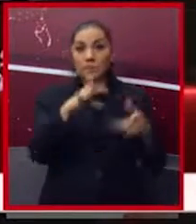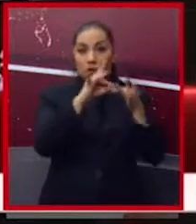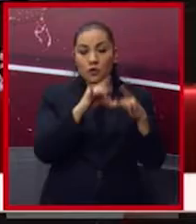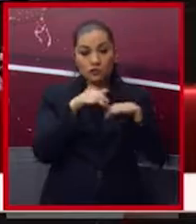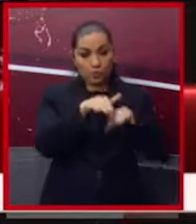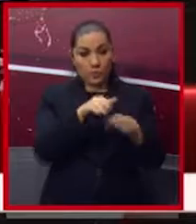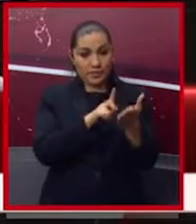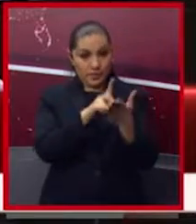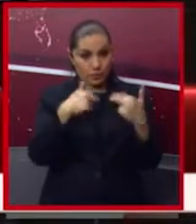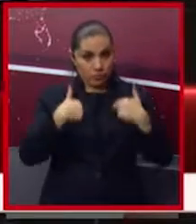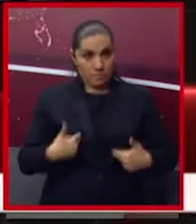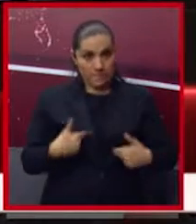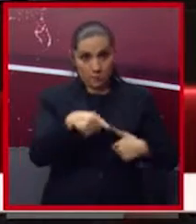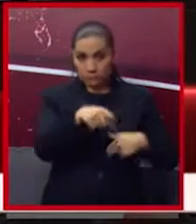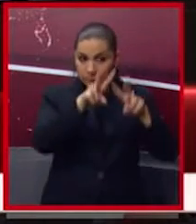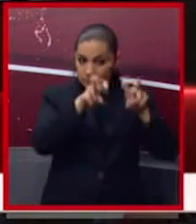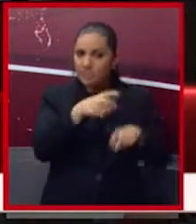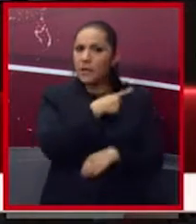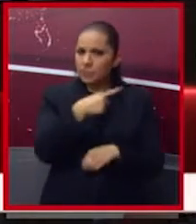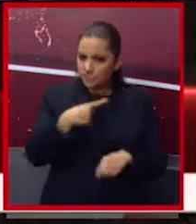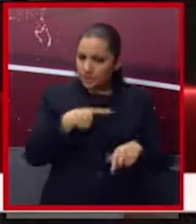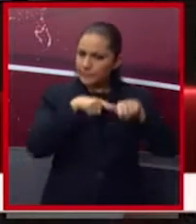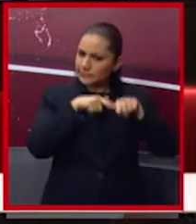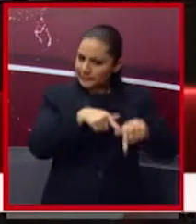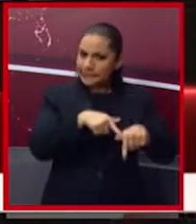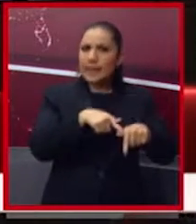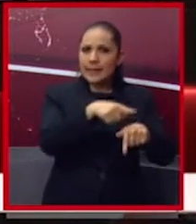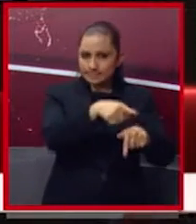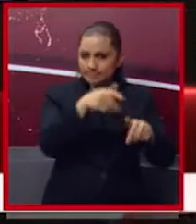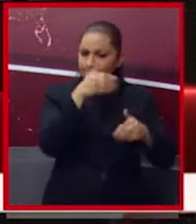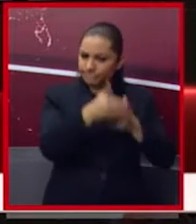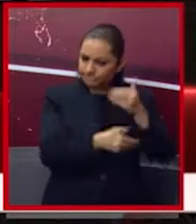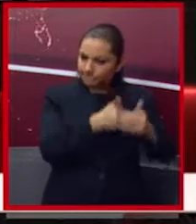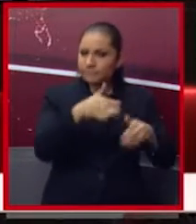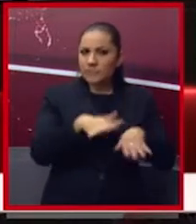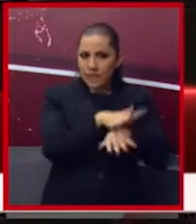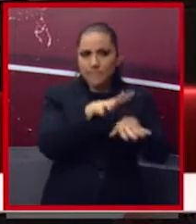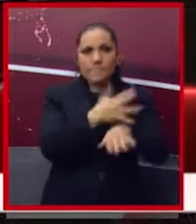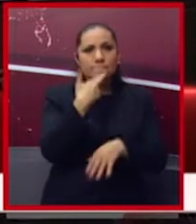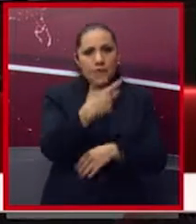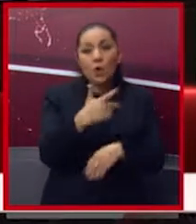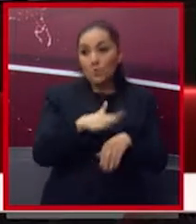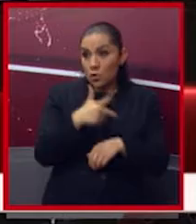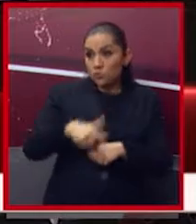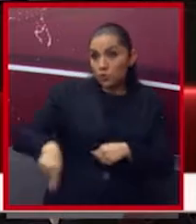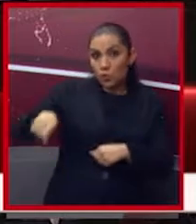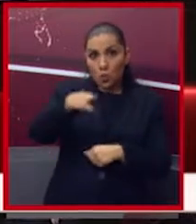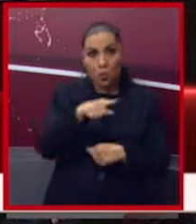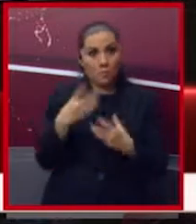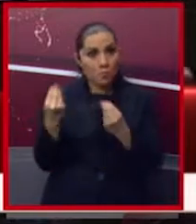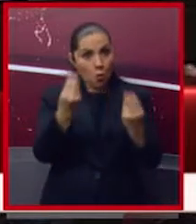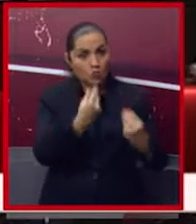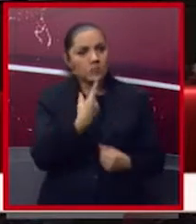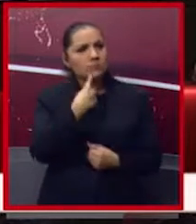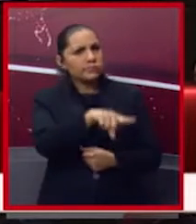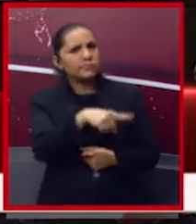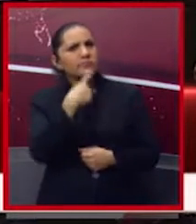derechos humanos, recordando que víctimas han denunciado y sufrido tortura, abuso de autoridad, por lo cual llamó a acabar con la